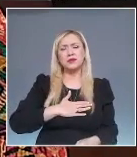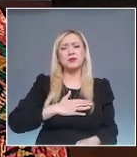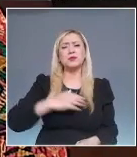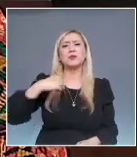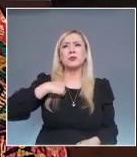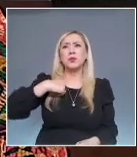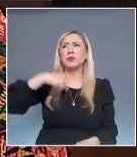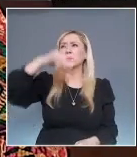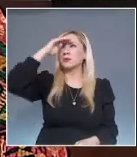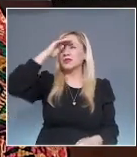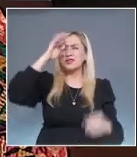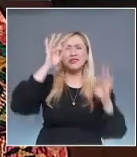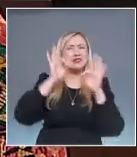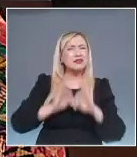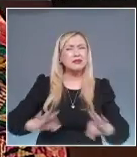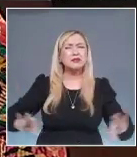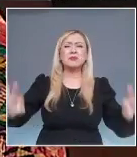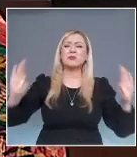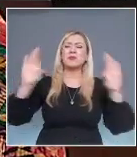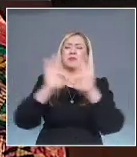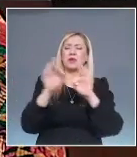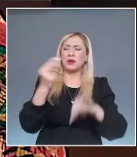fundamental reflexionar